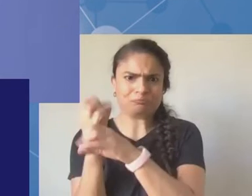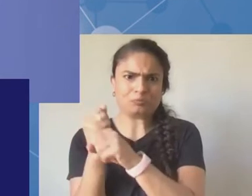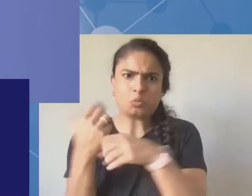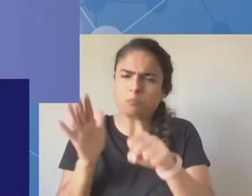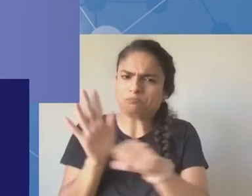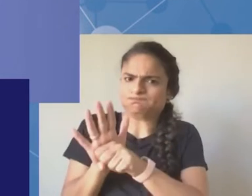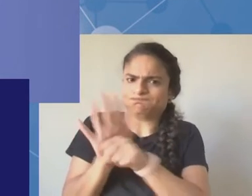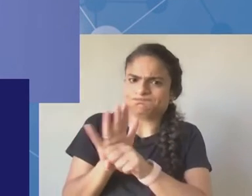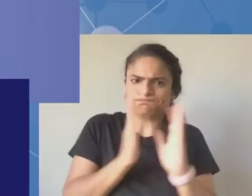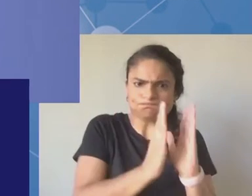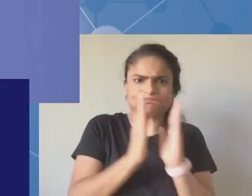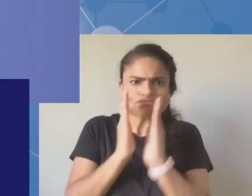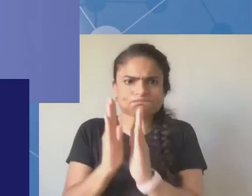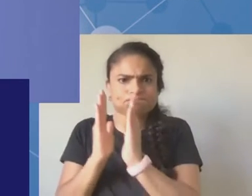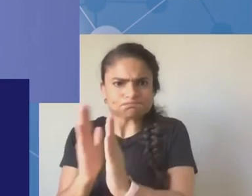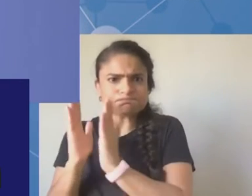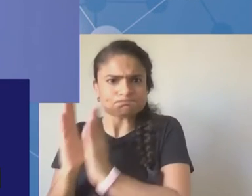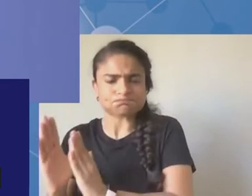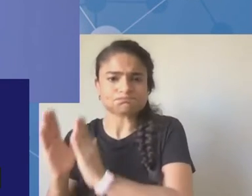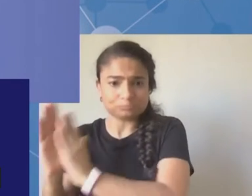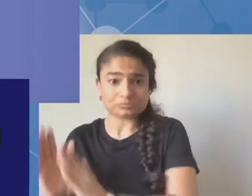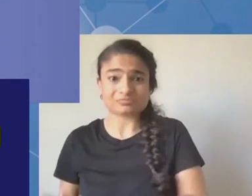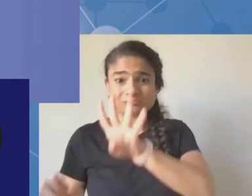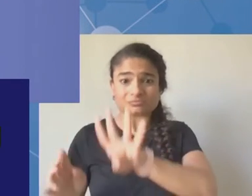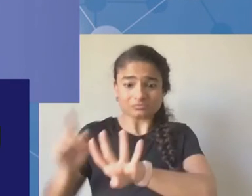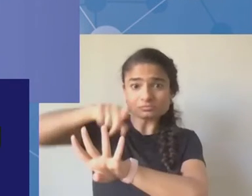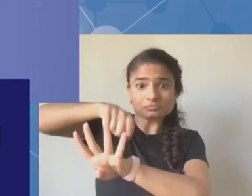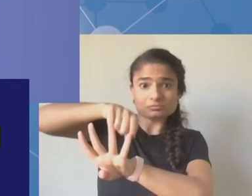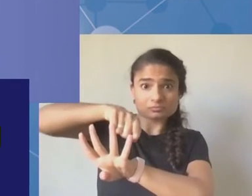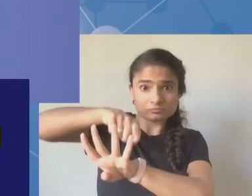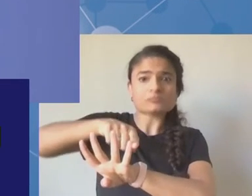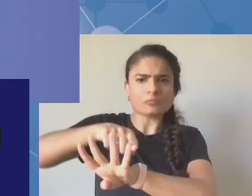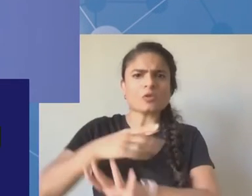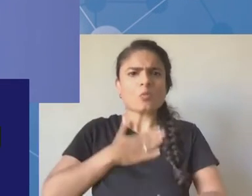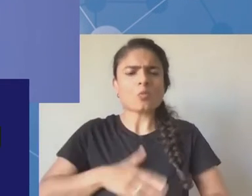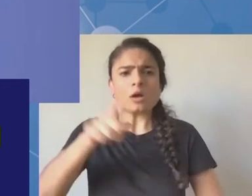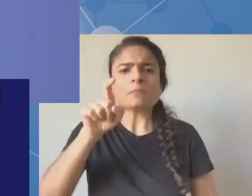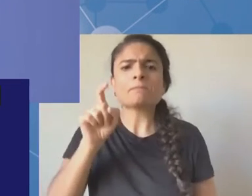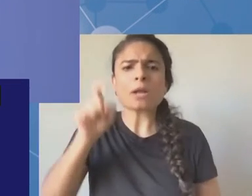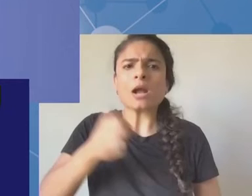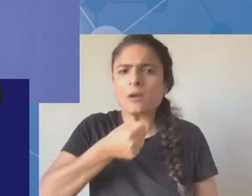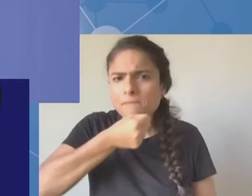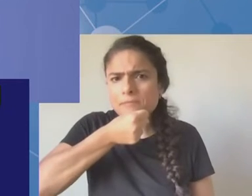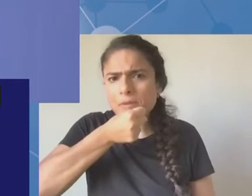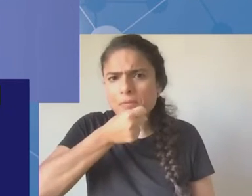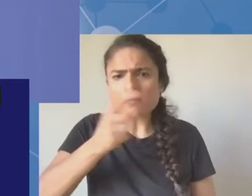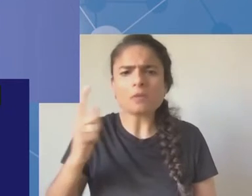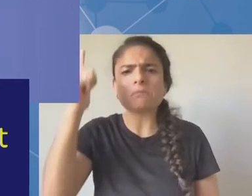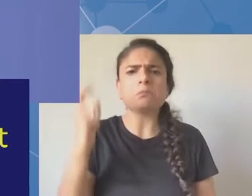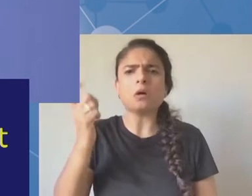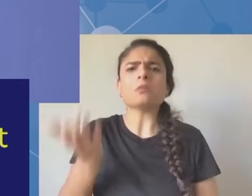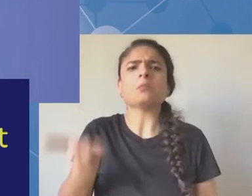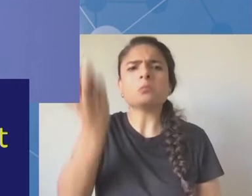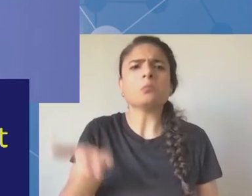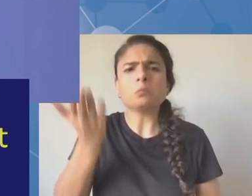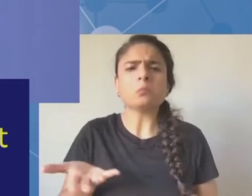planteen su pregunta, digan cómo se llaman, si representan a un grupo o a